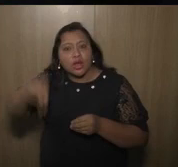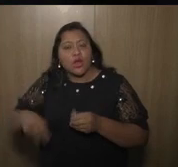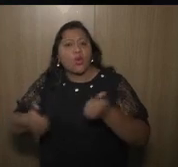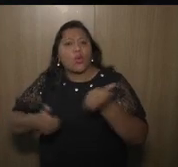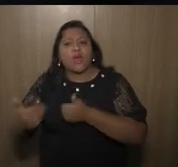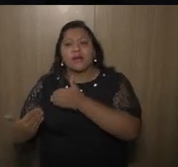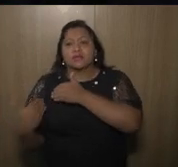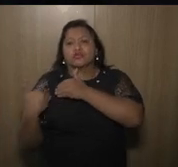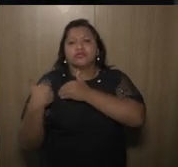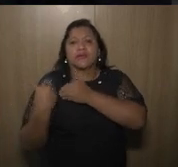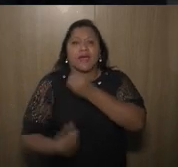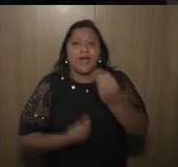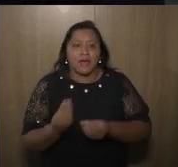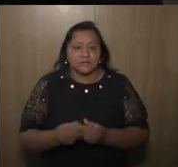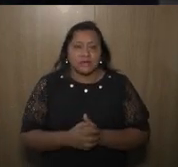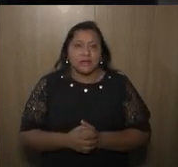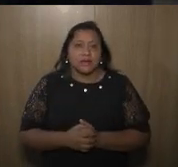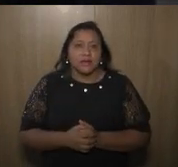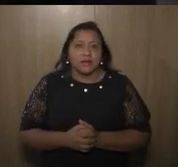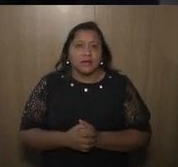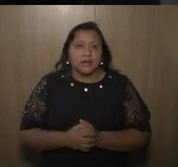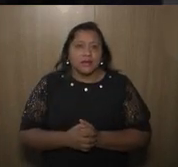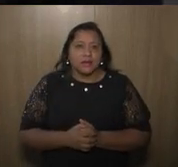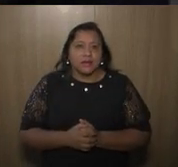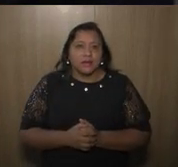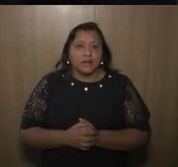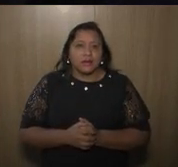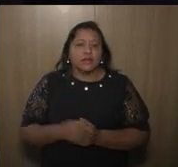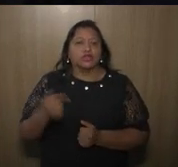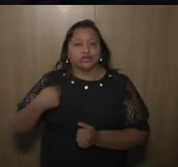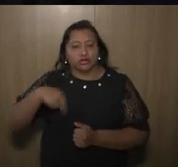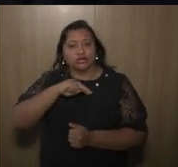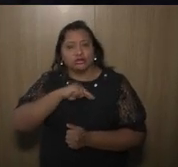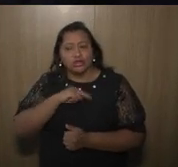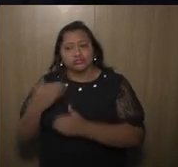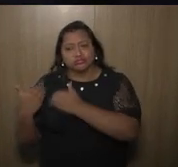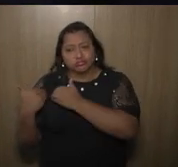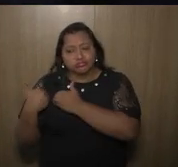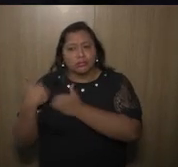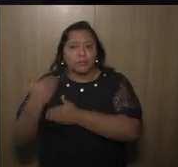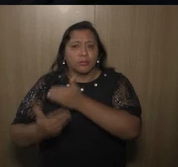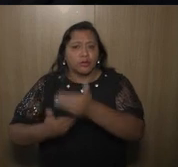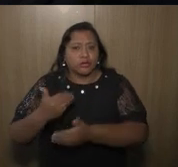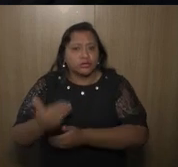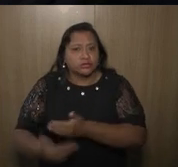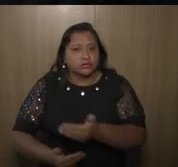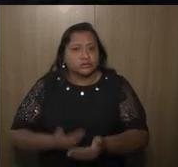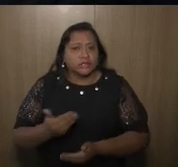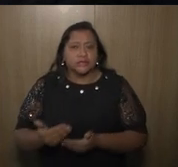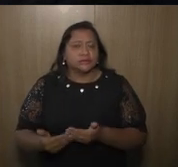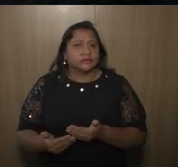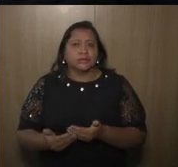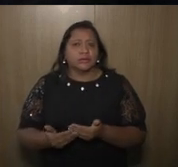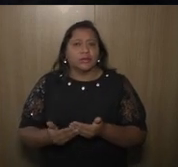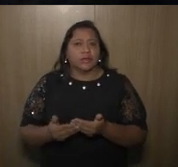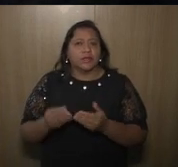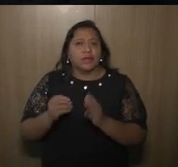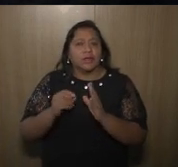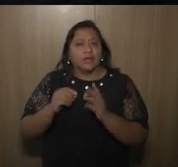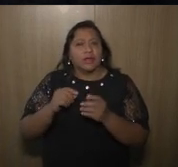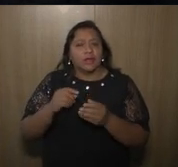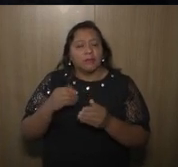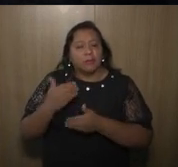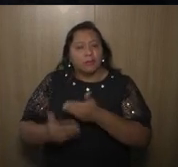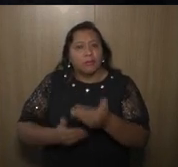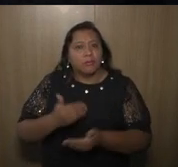hacen aquí? Bueno, nosotros aquí hacemos el proceso de notificación, muy importante para el proceso de SACES, el proceso